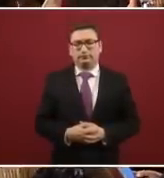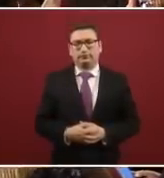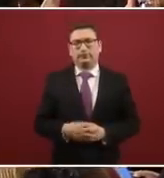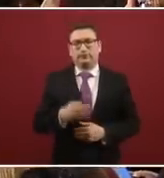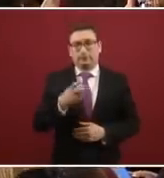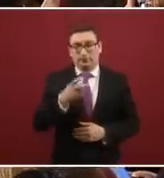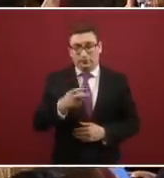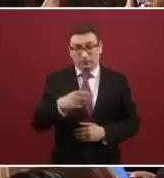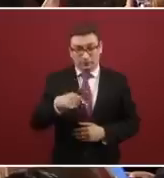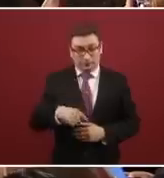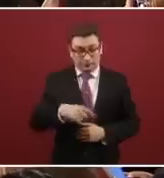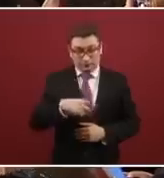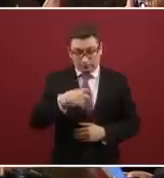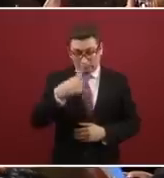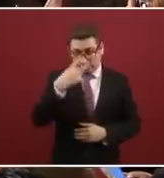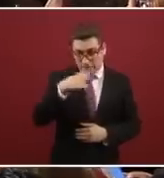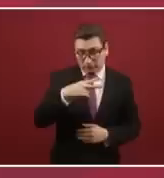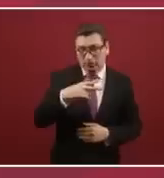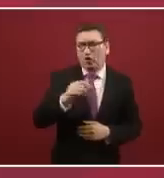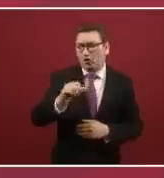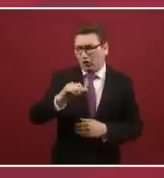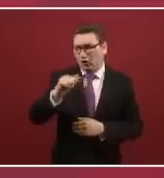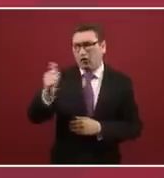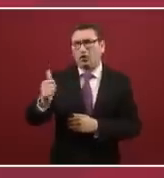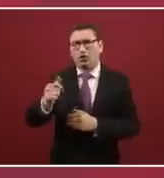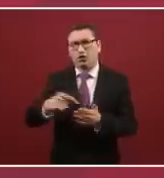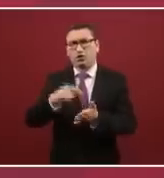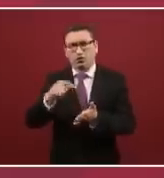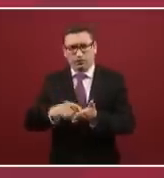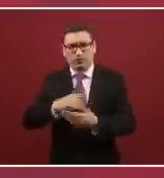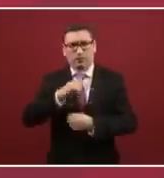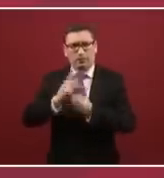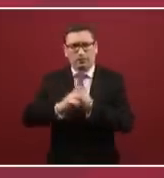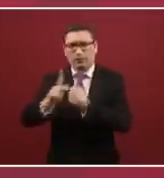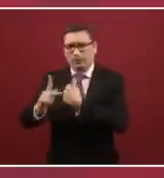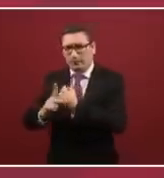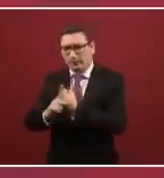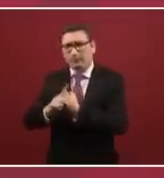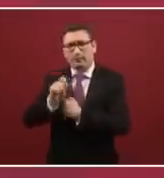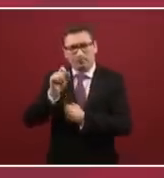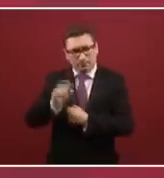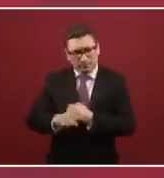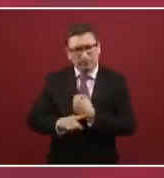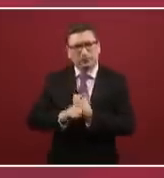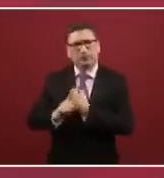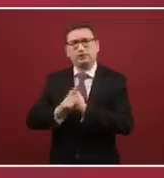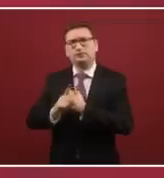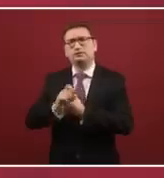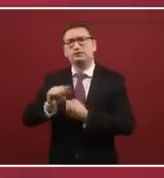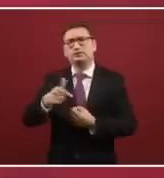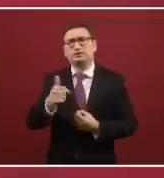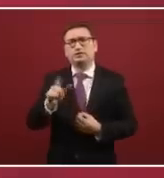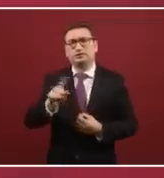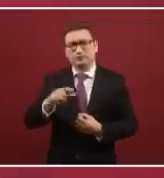muchos países que se afectan por esta situación. Bueno,